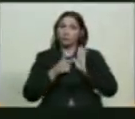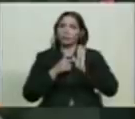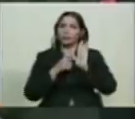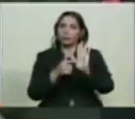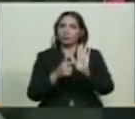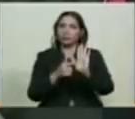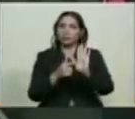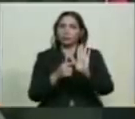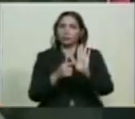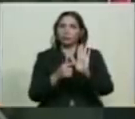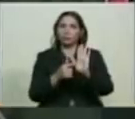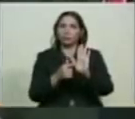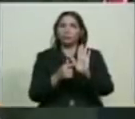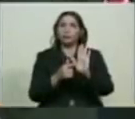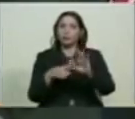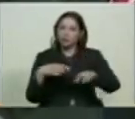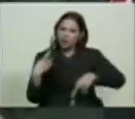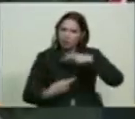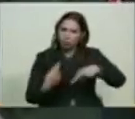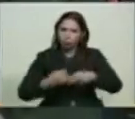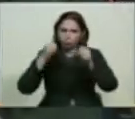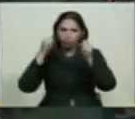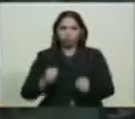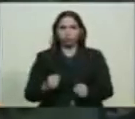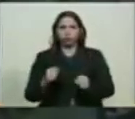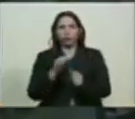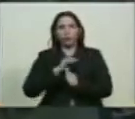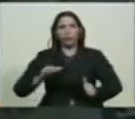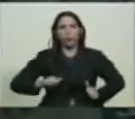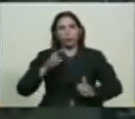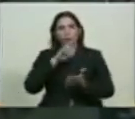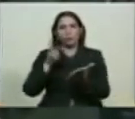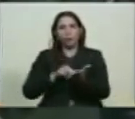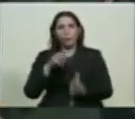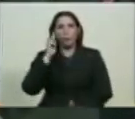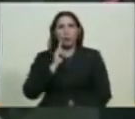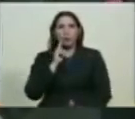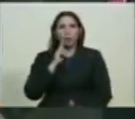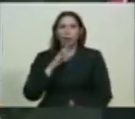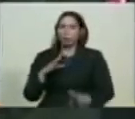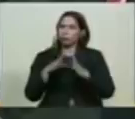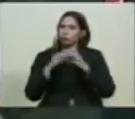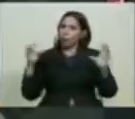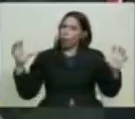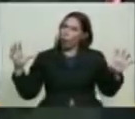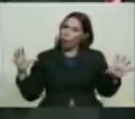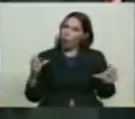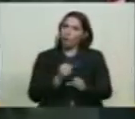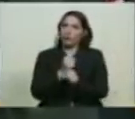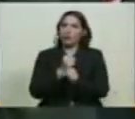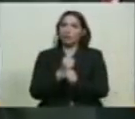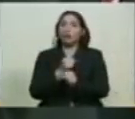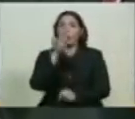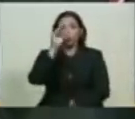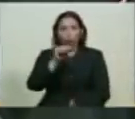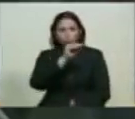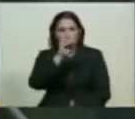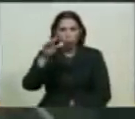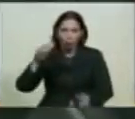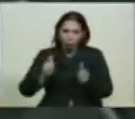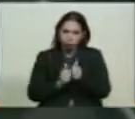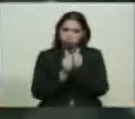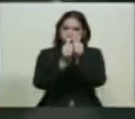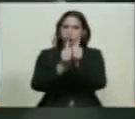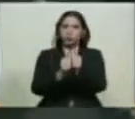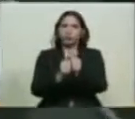cohesión revolucionaria de la Fuerza Armada Nacional Bolivariana. Toda mi confianza. Y le pido a Dios que te bendiga y que te acompañe.